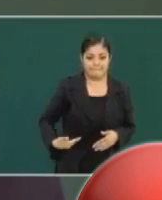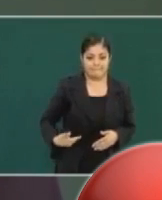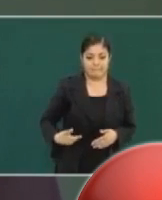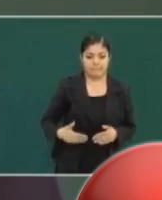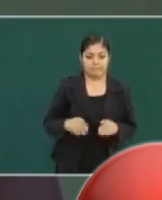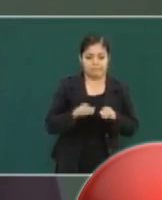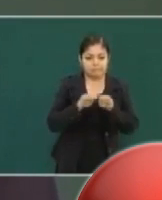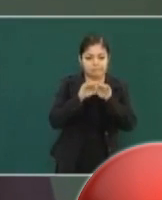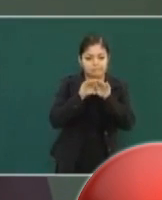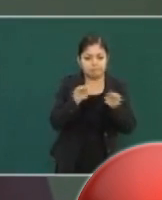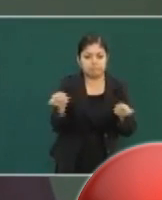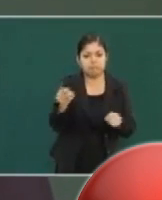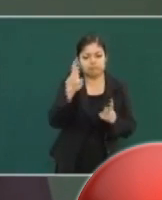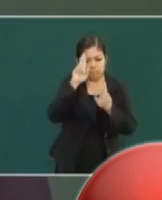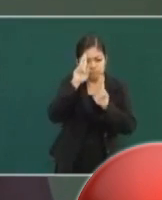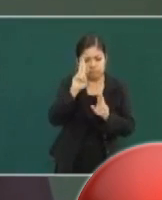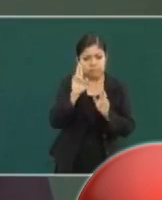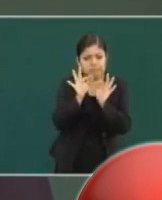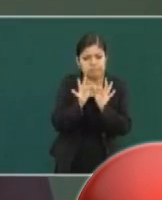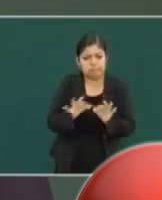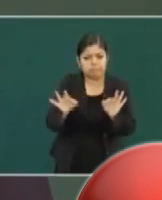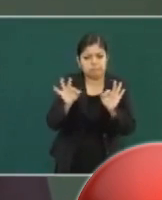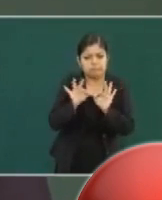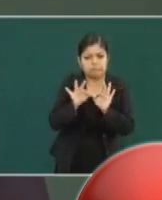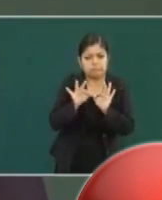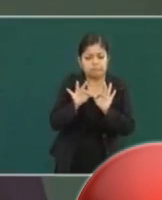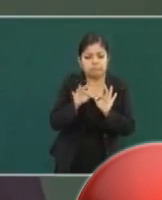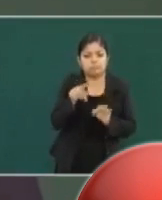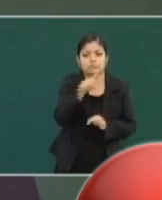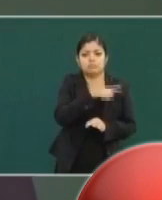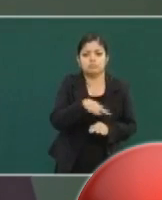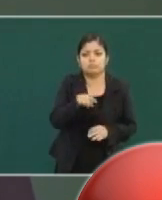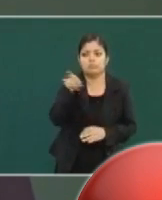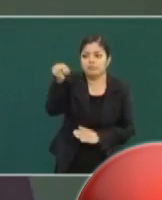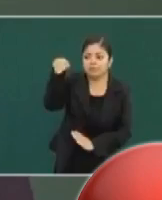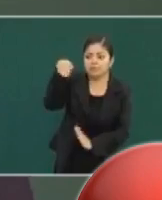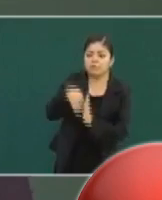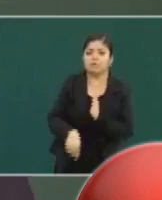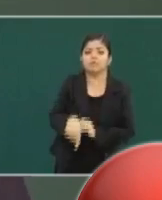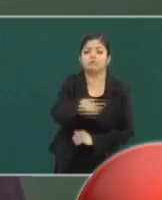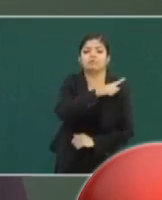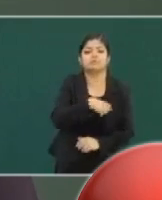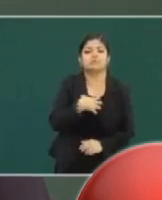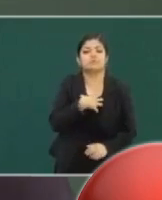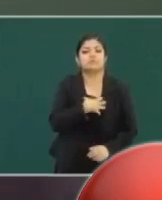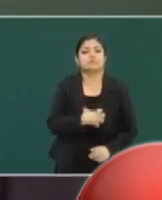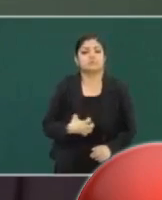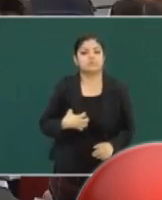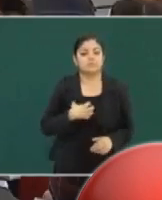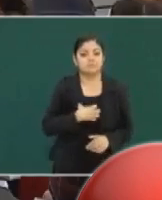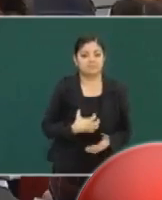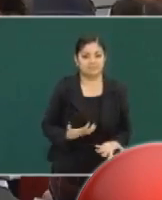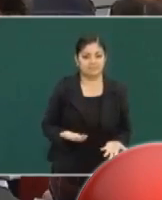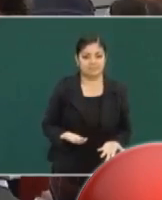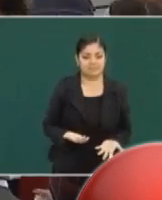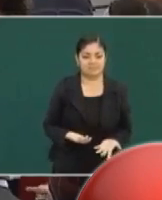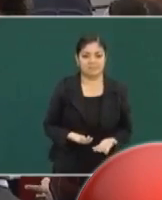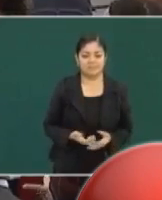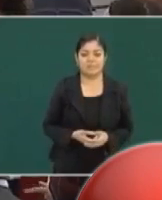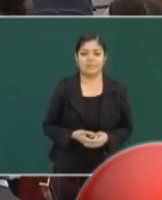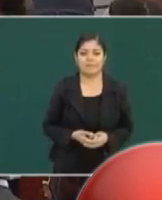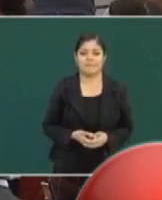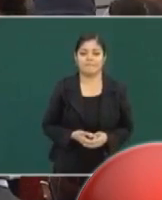más importante que ha habido en la historia de México. Entonces, no es